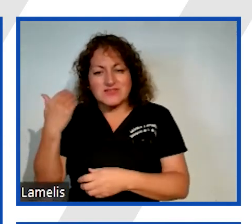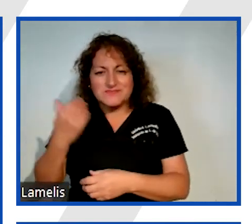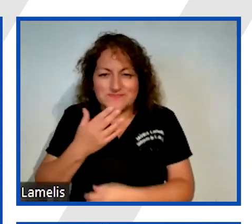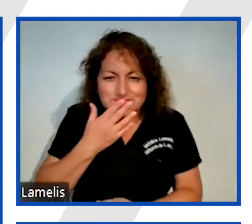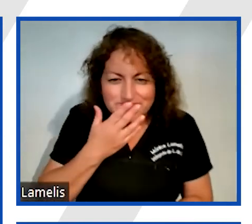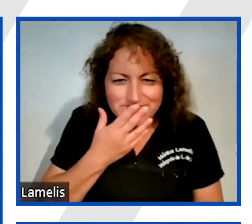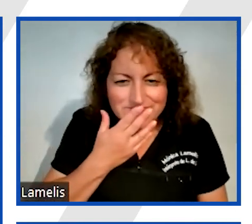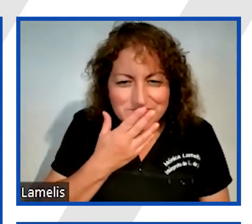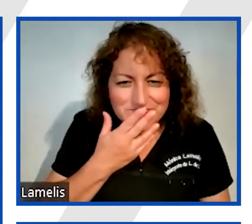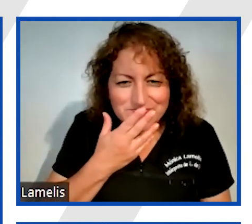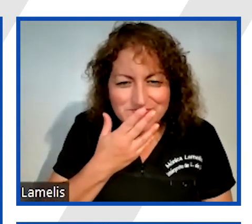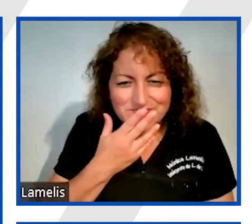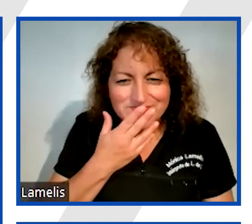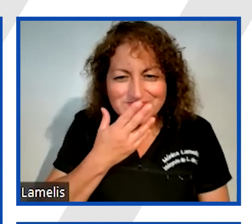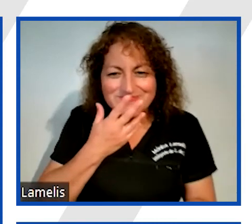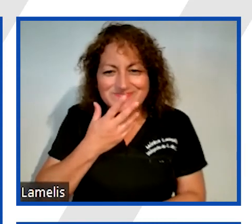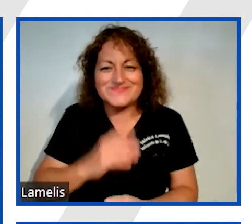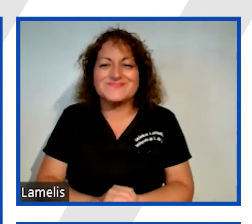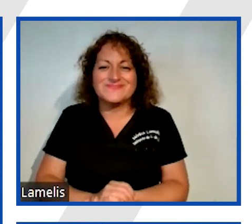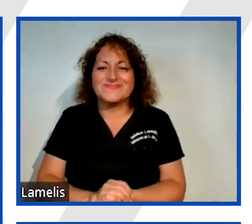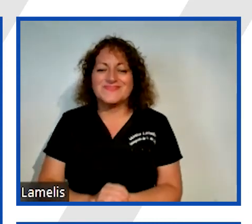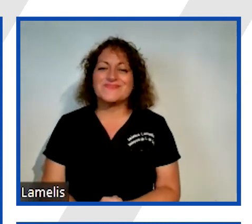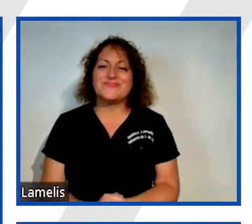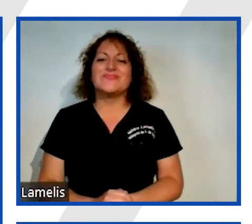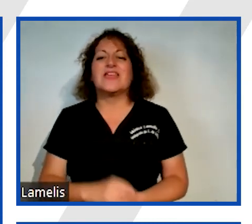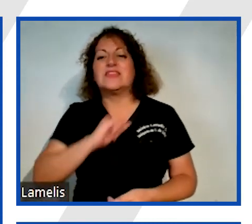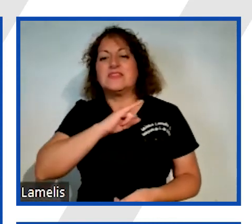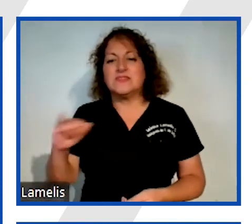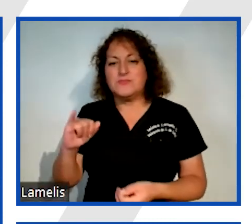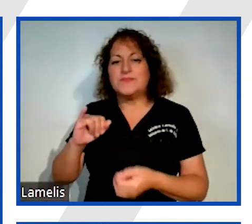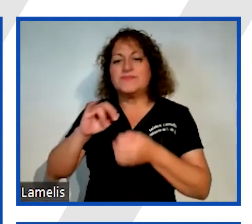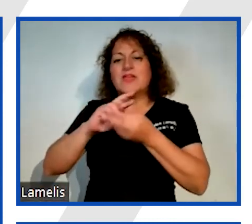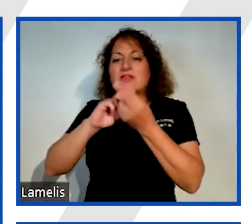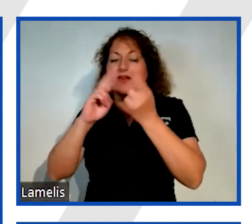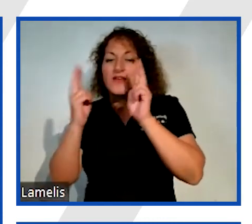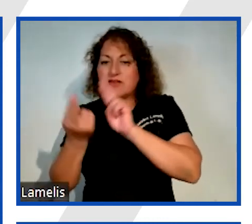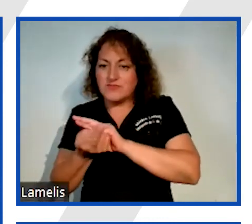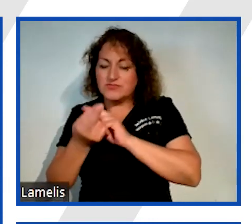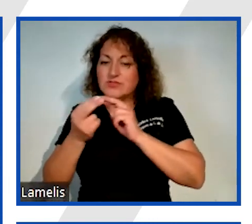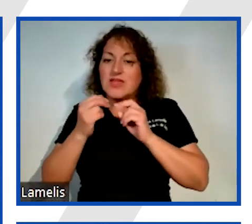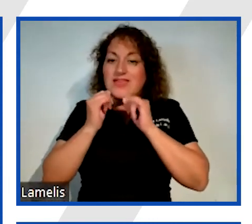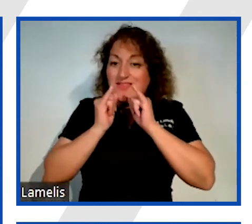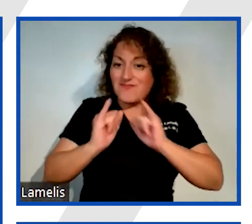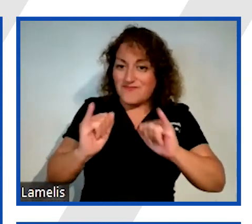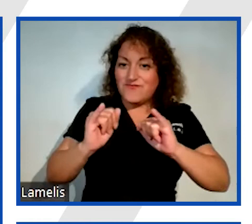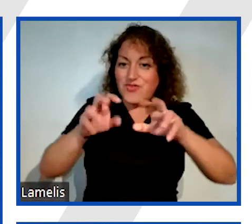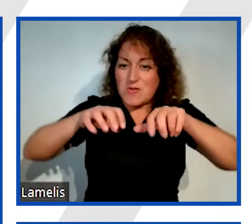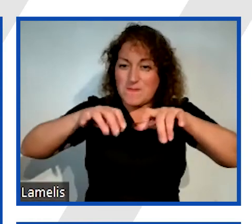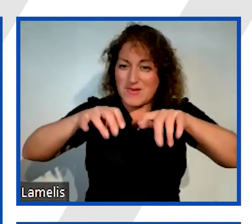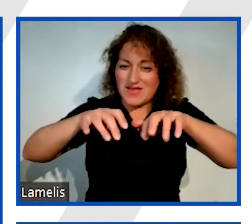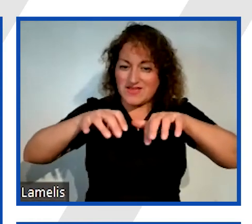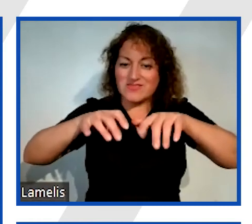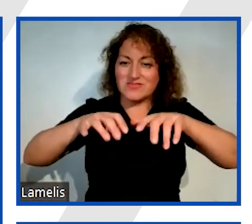y llegamos al presente que es donde estamos ahora que la revolución informática que partió con la creación de cómputo del